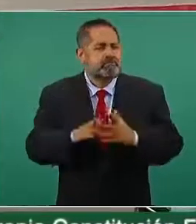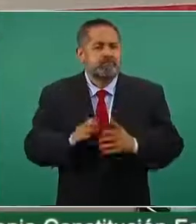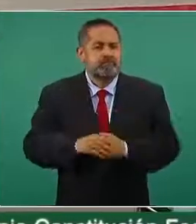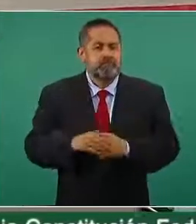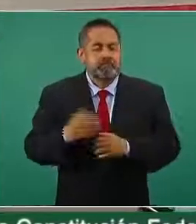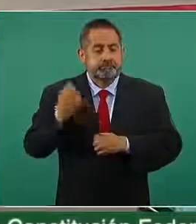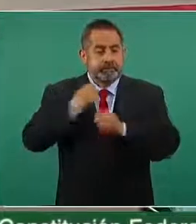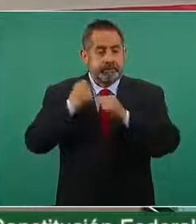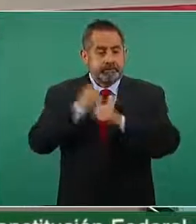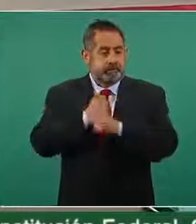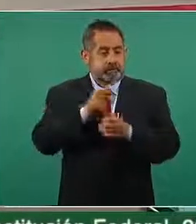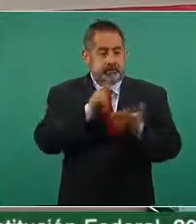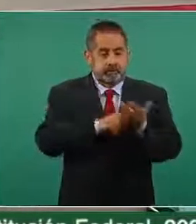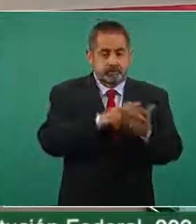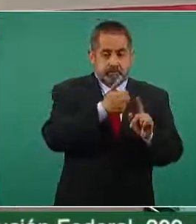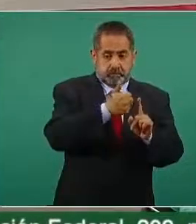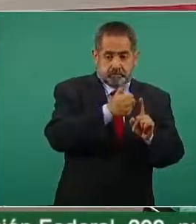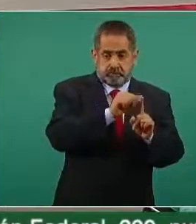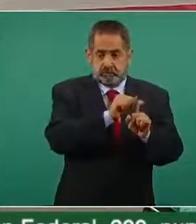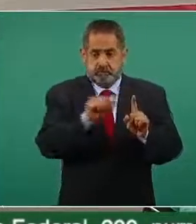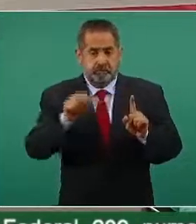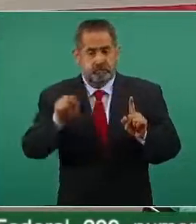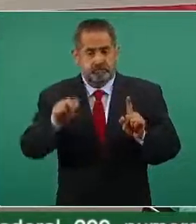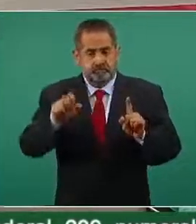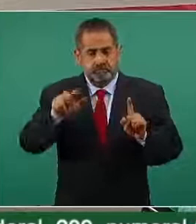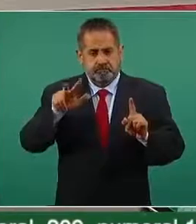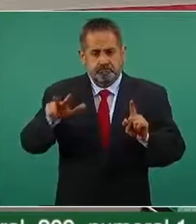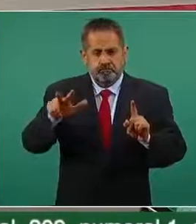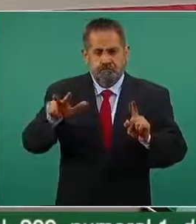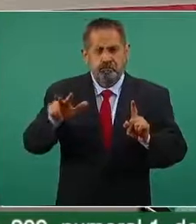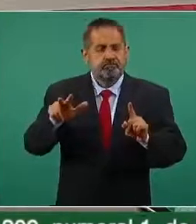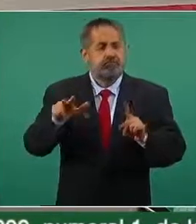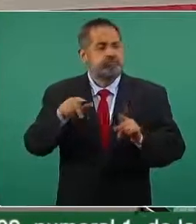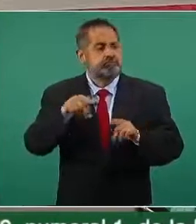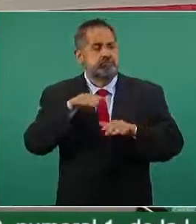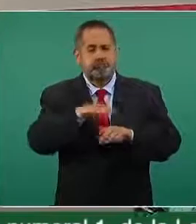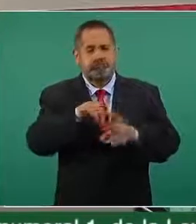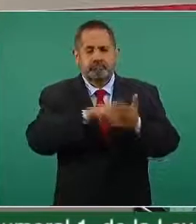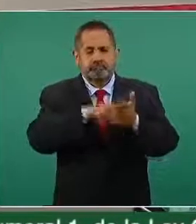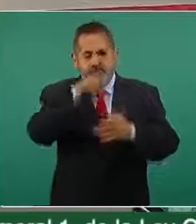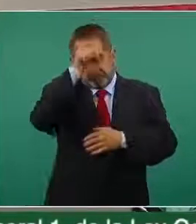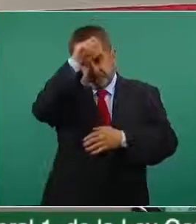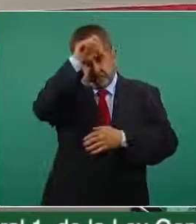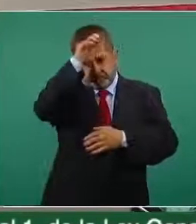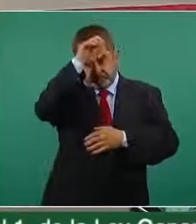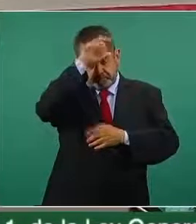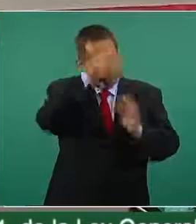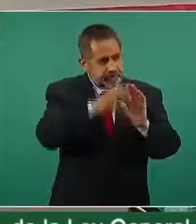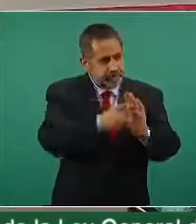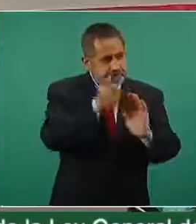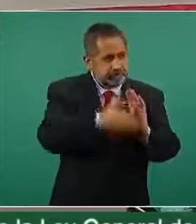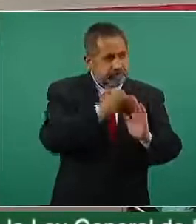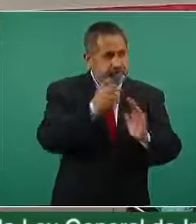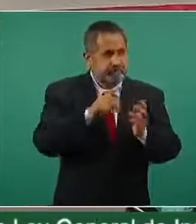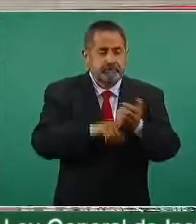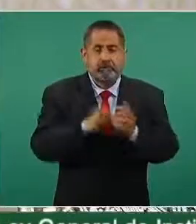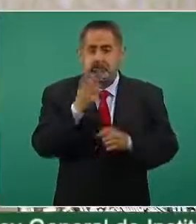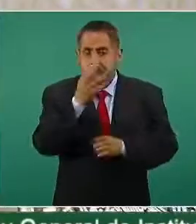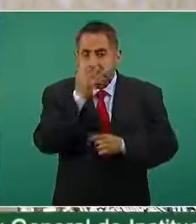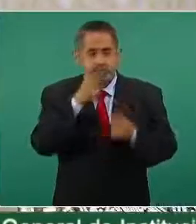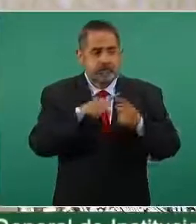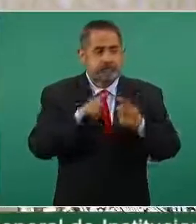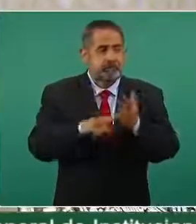del 2006 al 2018, donde la industria minera extrajo, y estoy hablando solo de dos